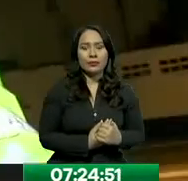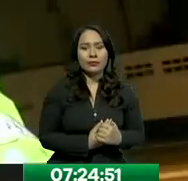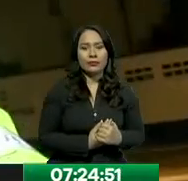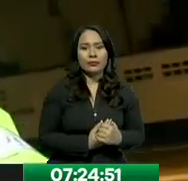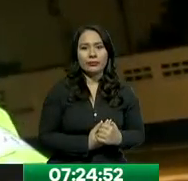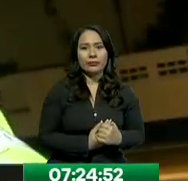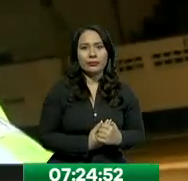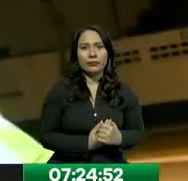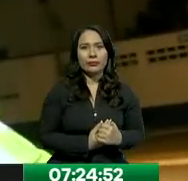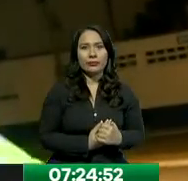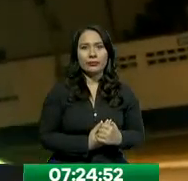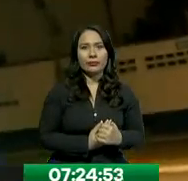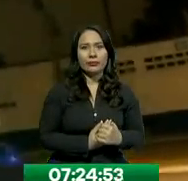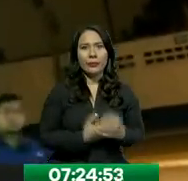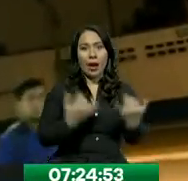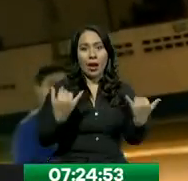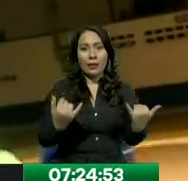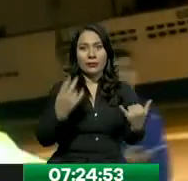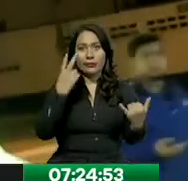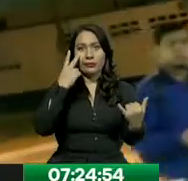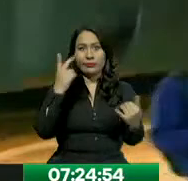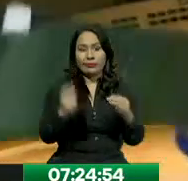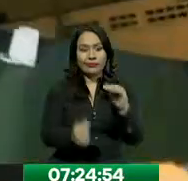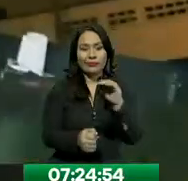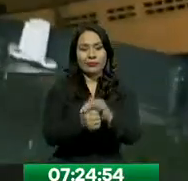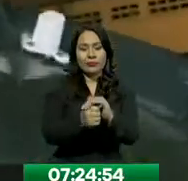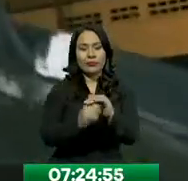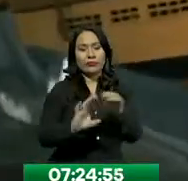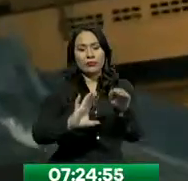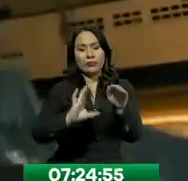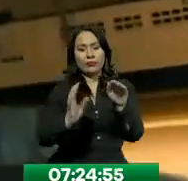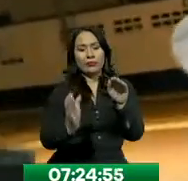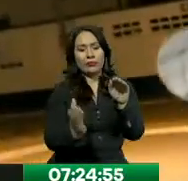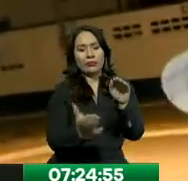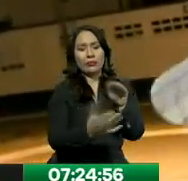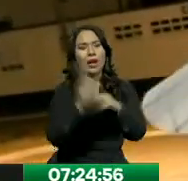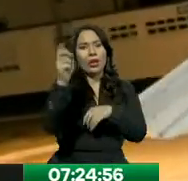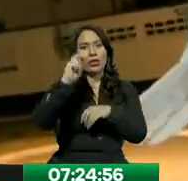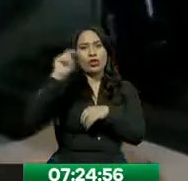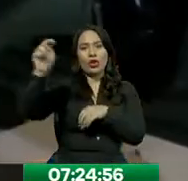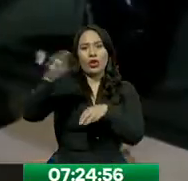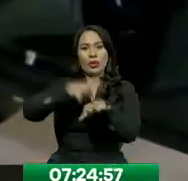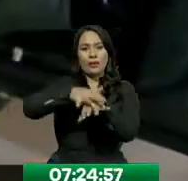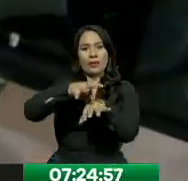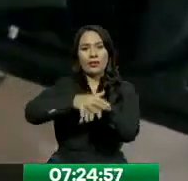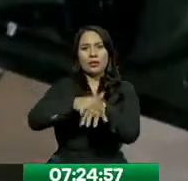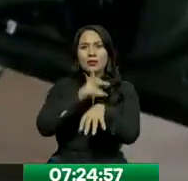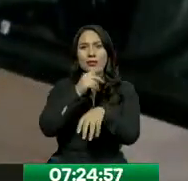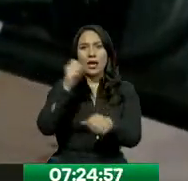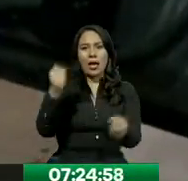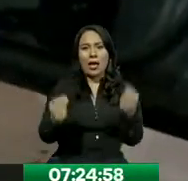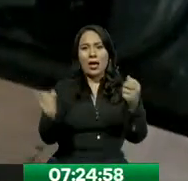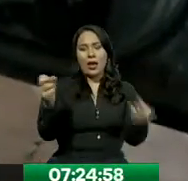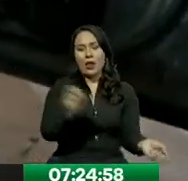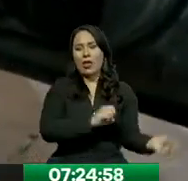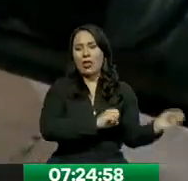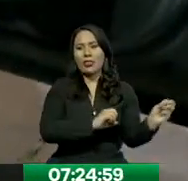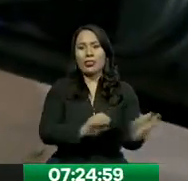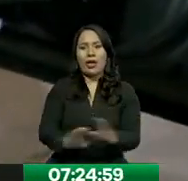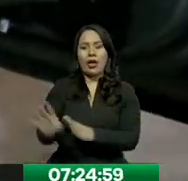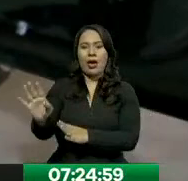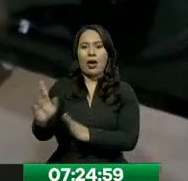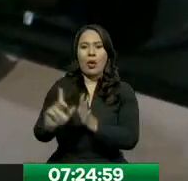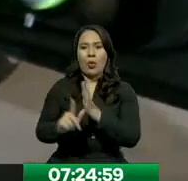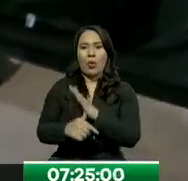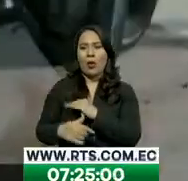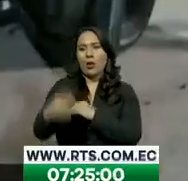La retención del automotor se dio en el sector Las Catias, al norte de Machala, donde fue abandonado por sus ocupantes luego de